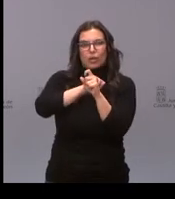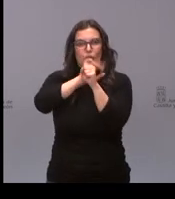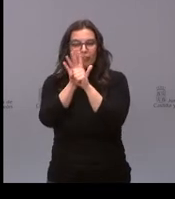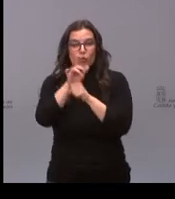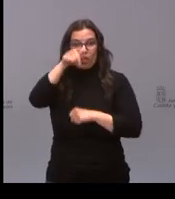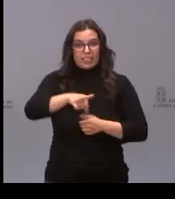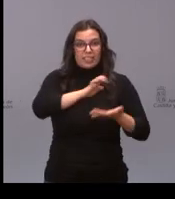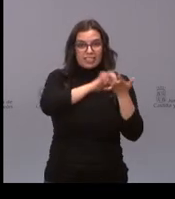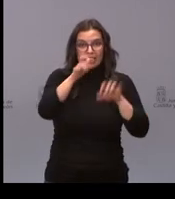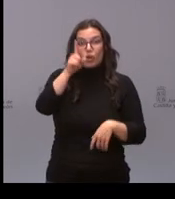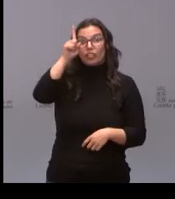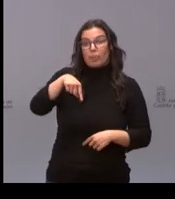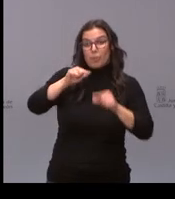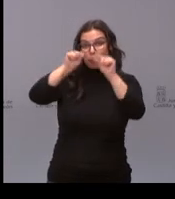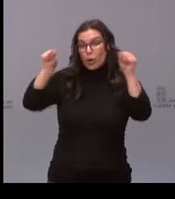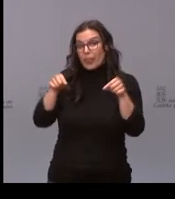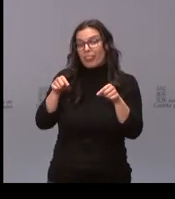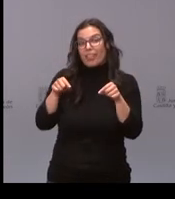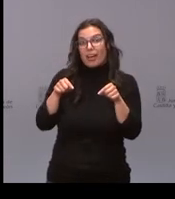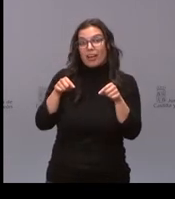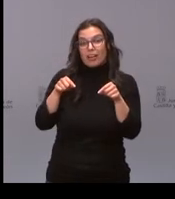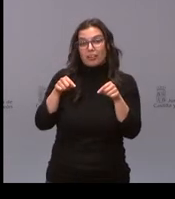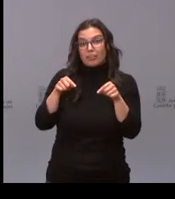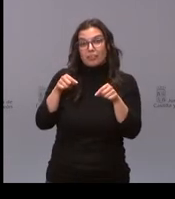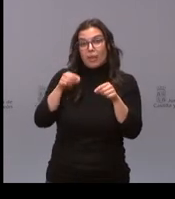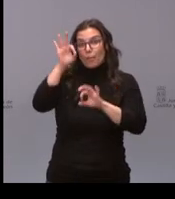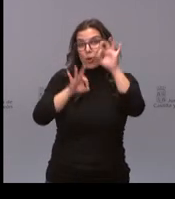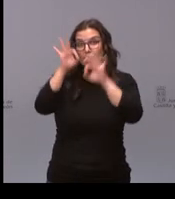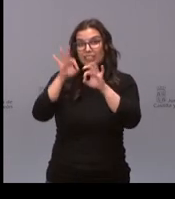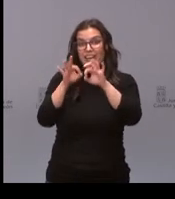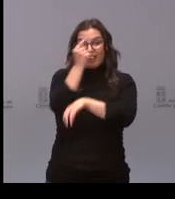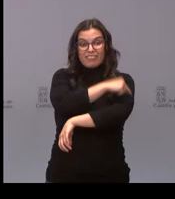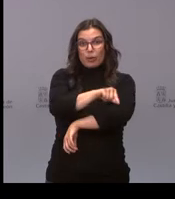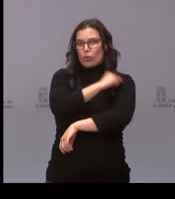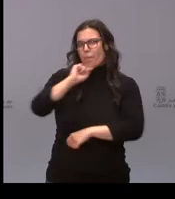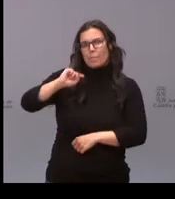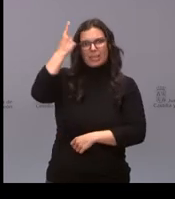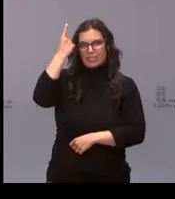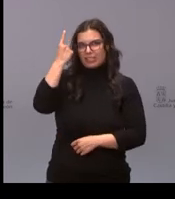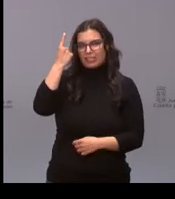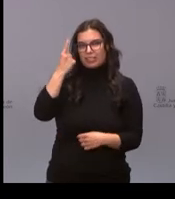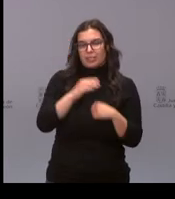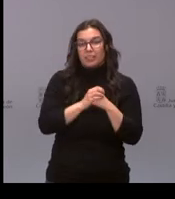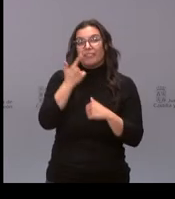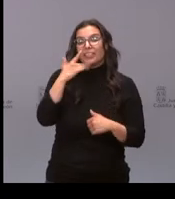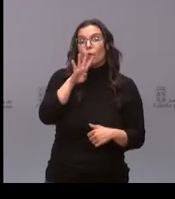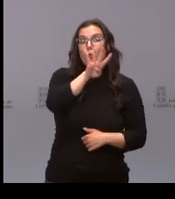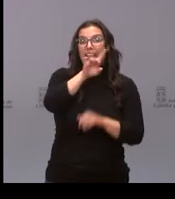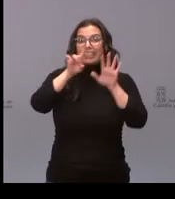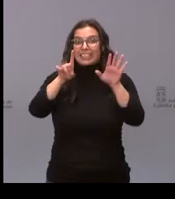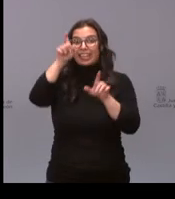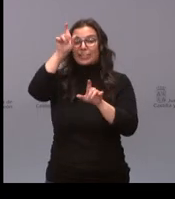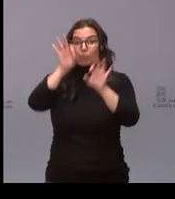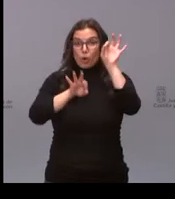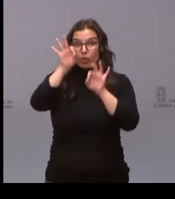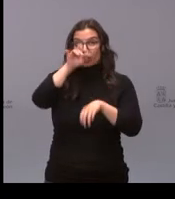que es la provincia con mayor porcentaje de vacunación. Fíjese, el 46% de las